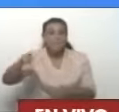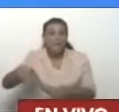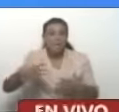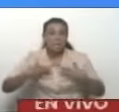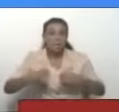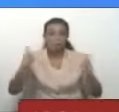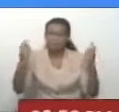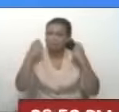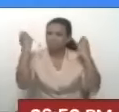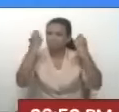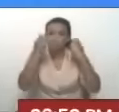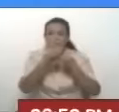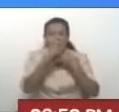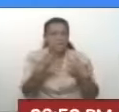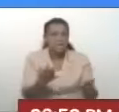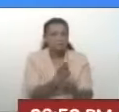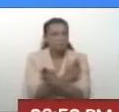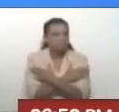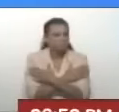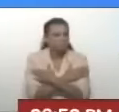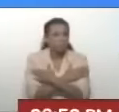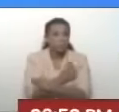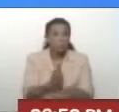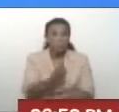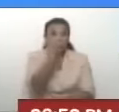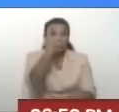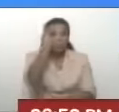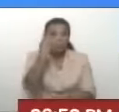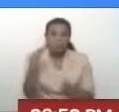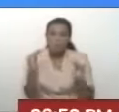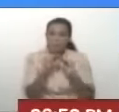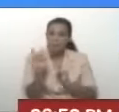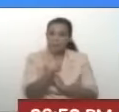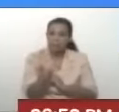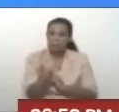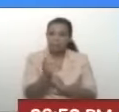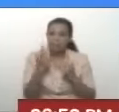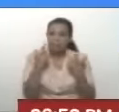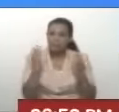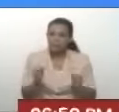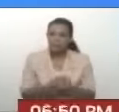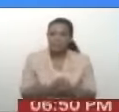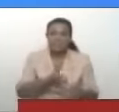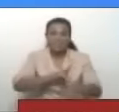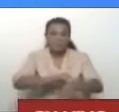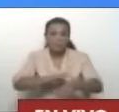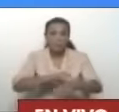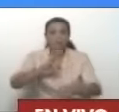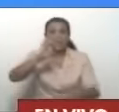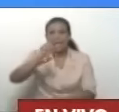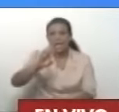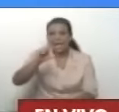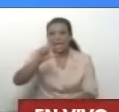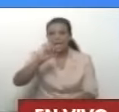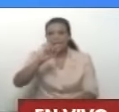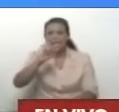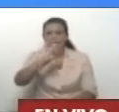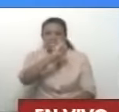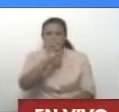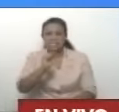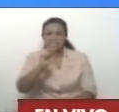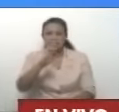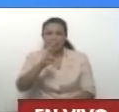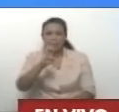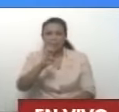salud maravilloso, único, inigualable. Se trata de la doctora Elizabeth Niño,